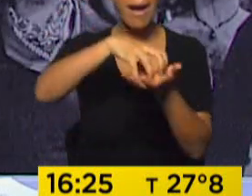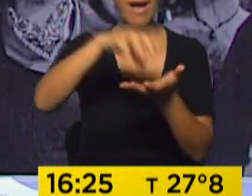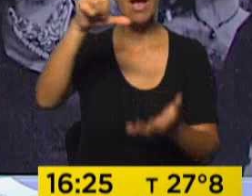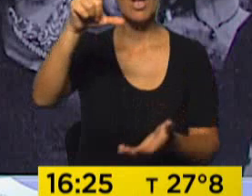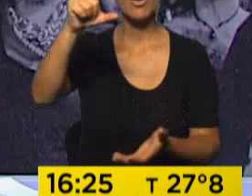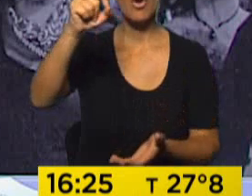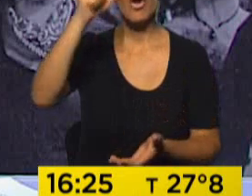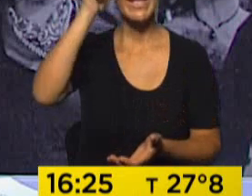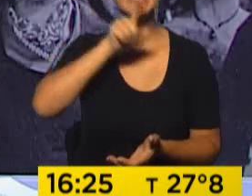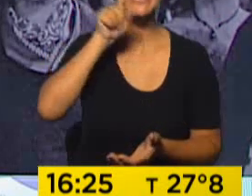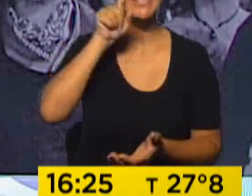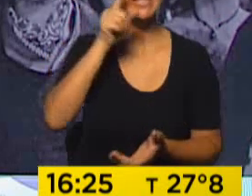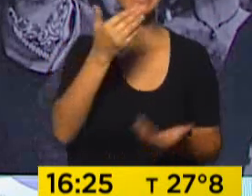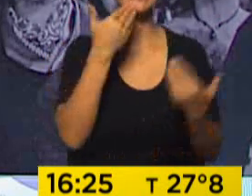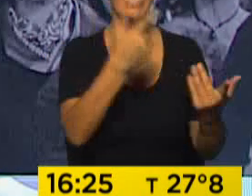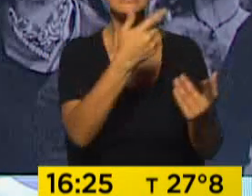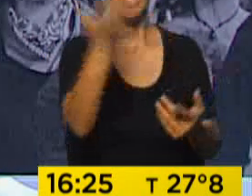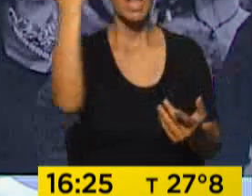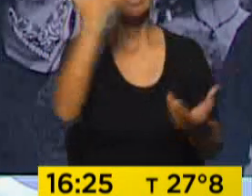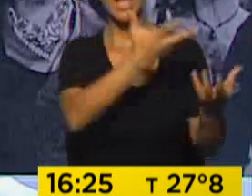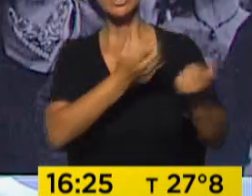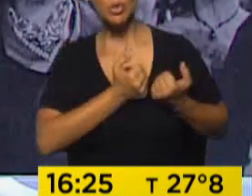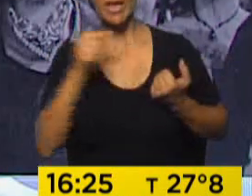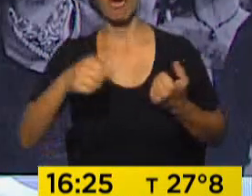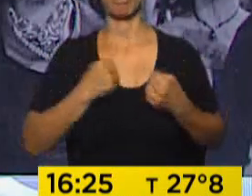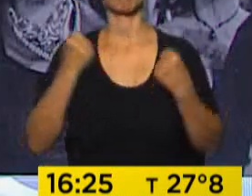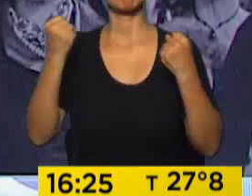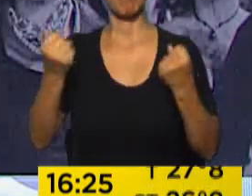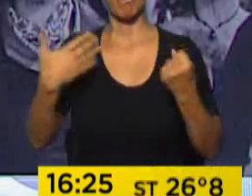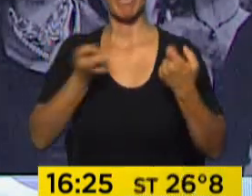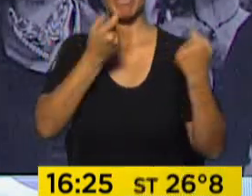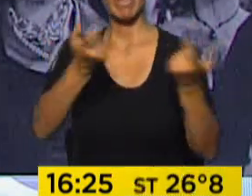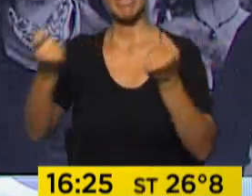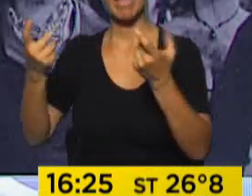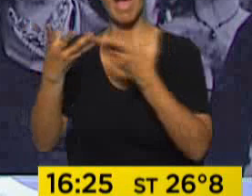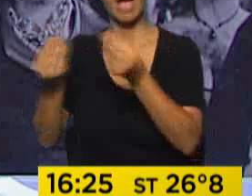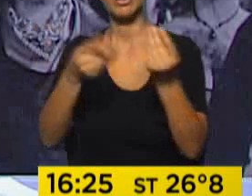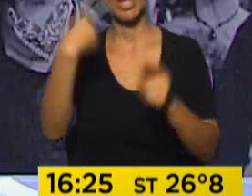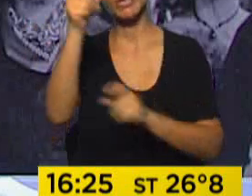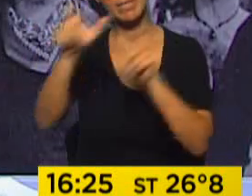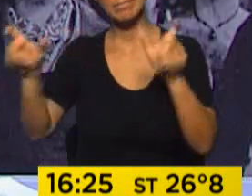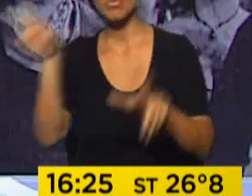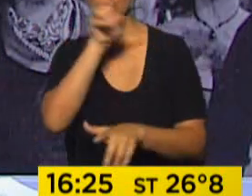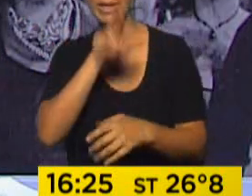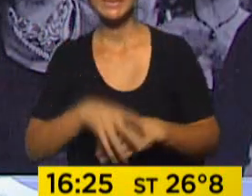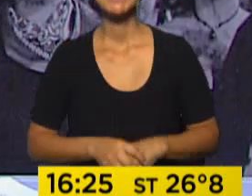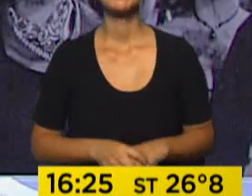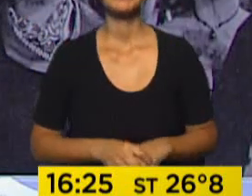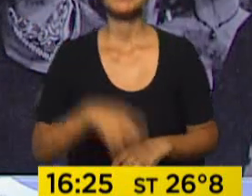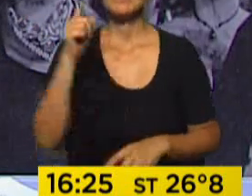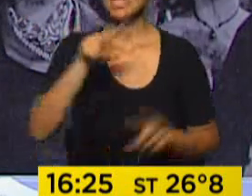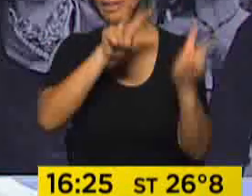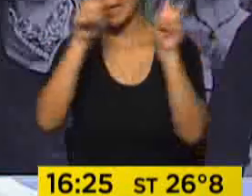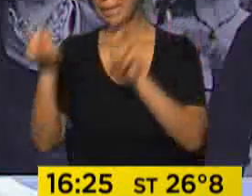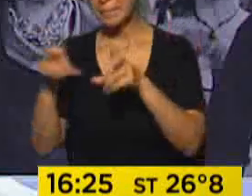de esa ayuda que recibió, ahora puede brindársela a otras mujeres en la provincia de Corrientes. Vamos a cambiar de tema y vamos a hablar de una noticia